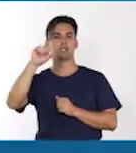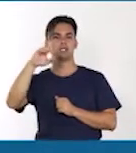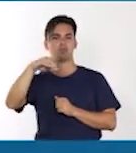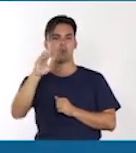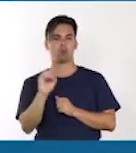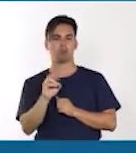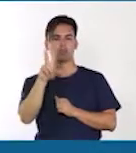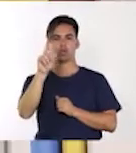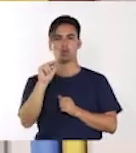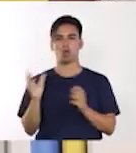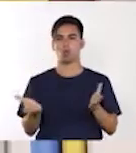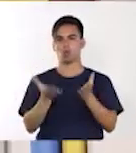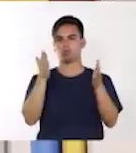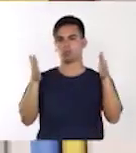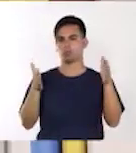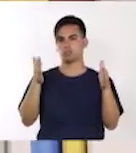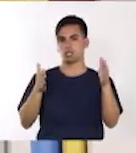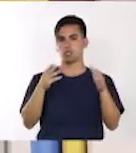humanidad,